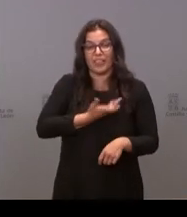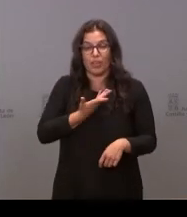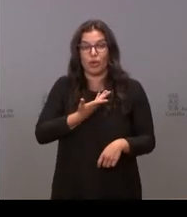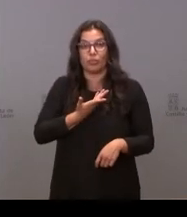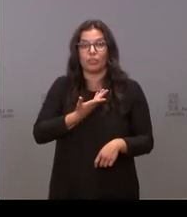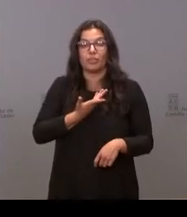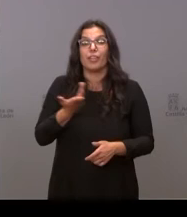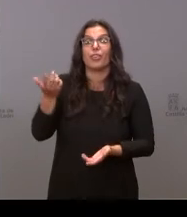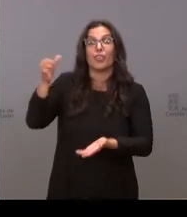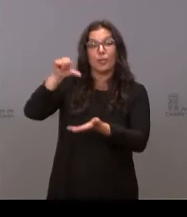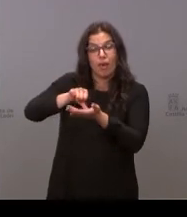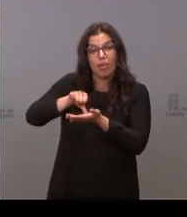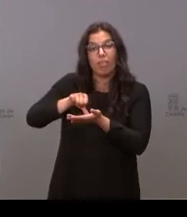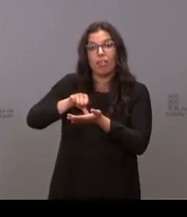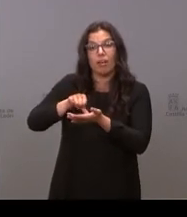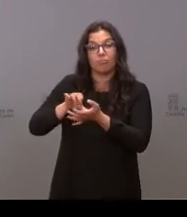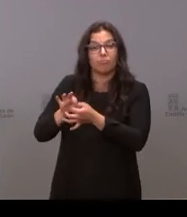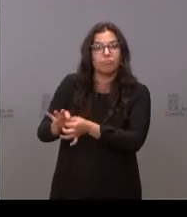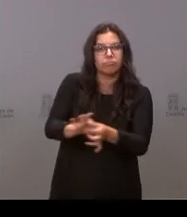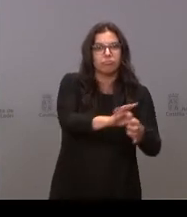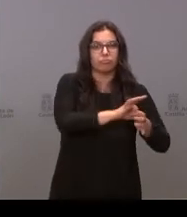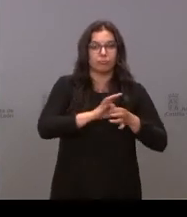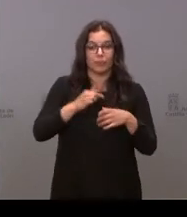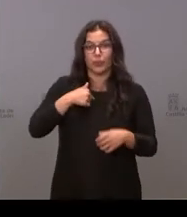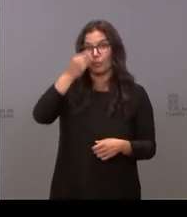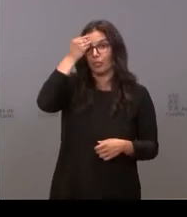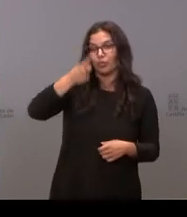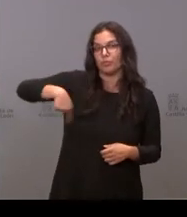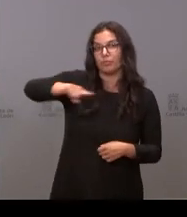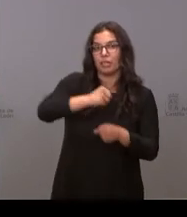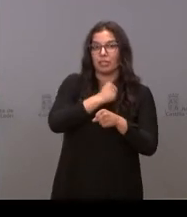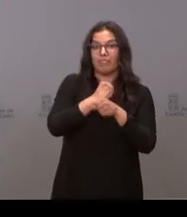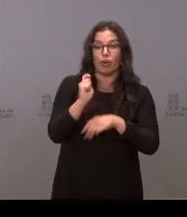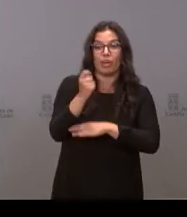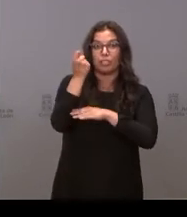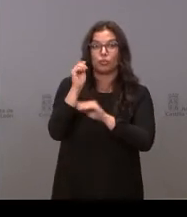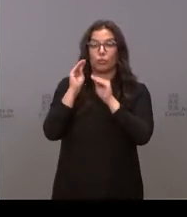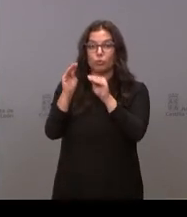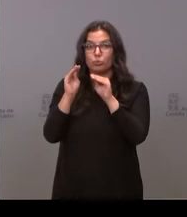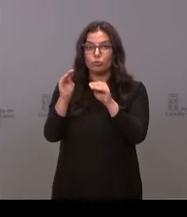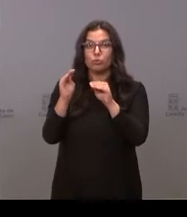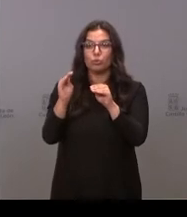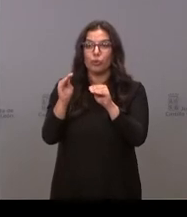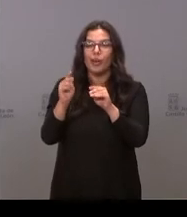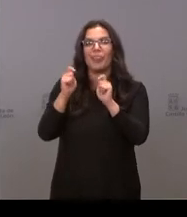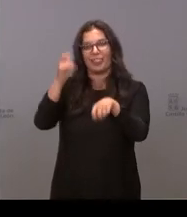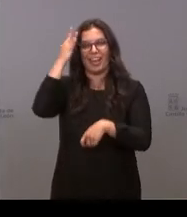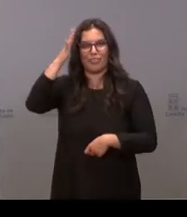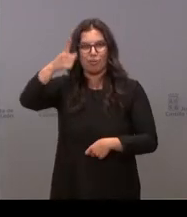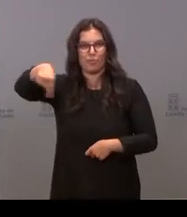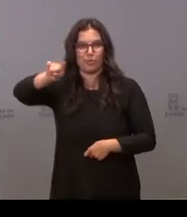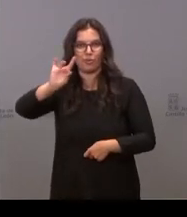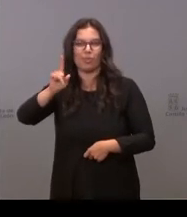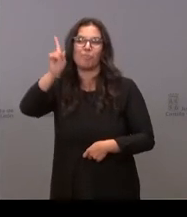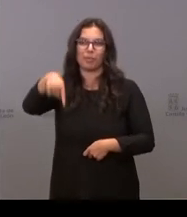de la ciudad. Creo que vuestro trabajo y vuestros triunfos os ilusionan a vosotros, pero